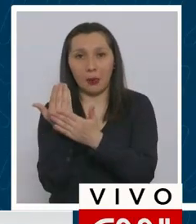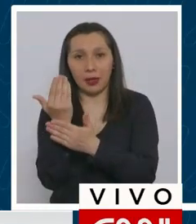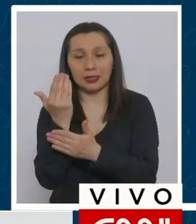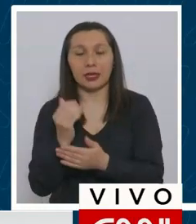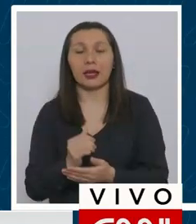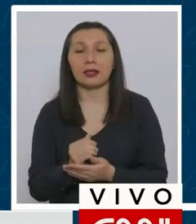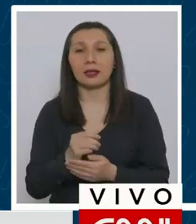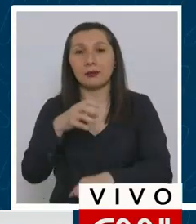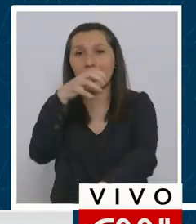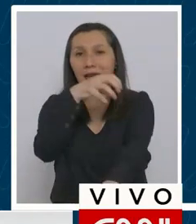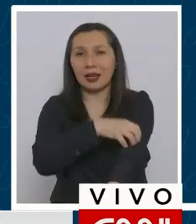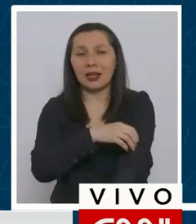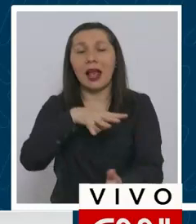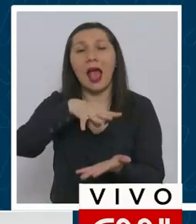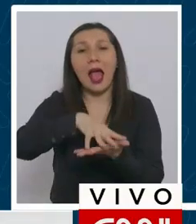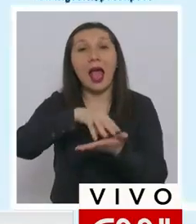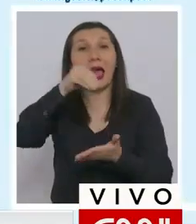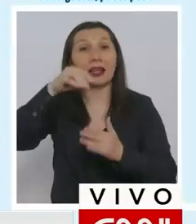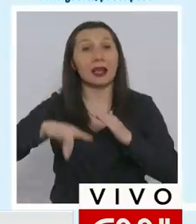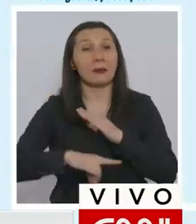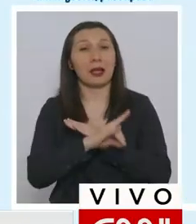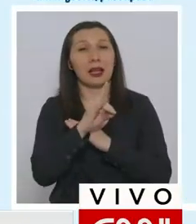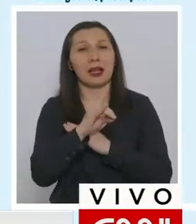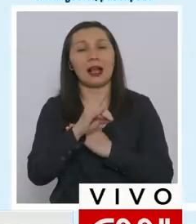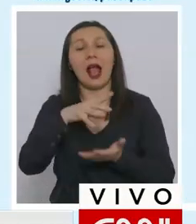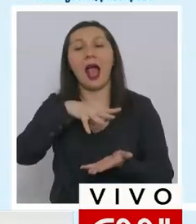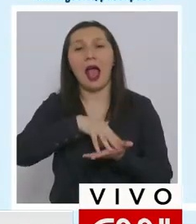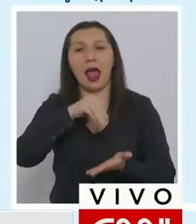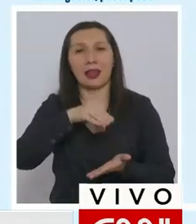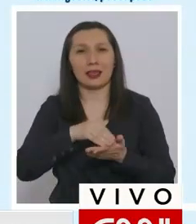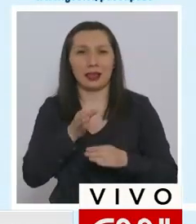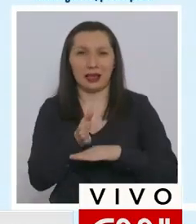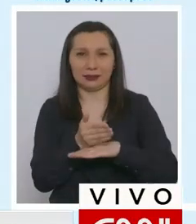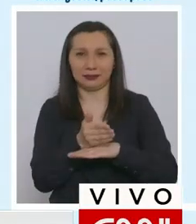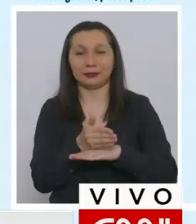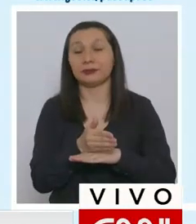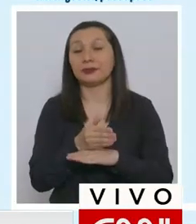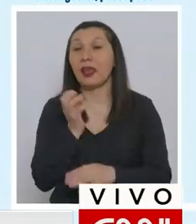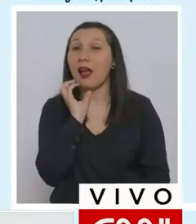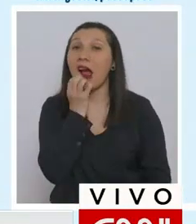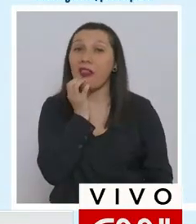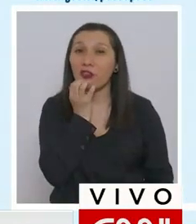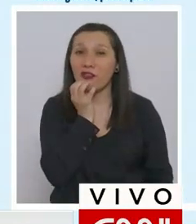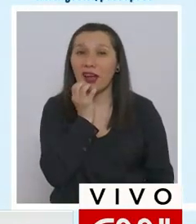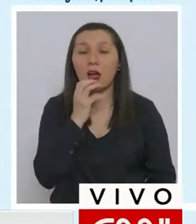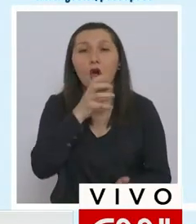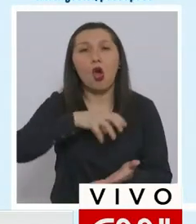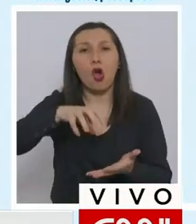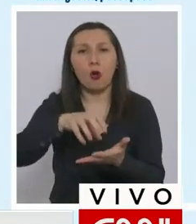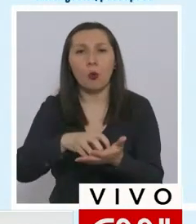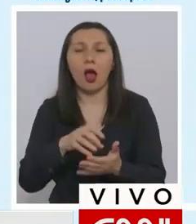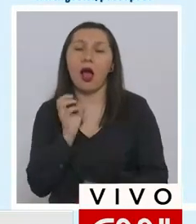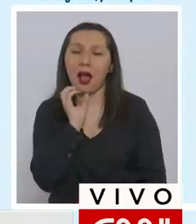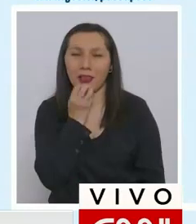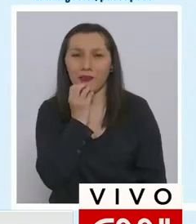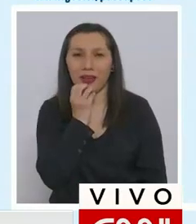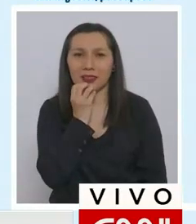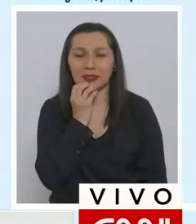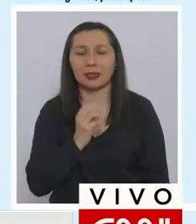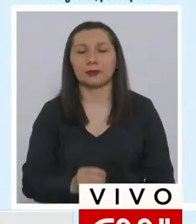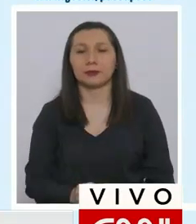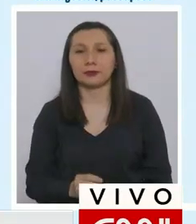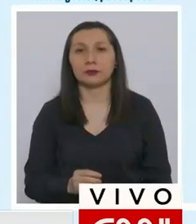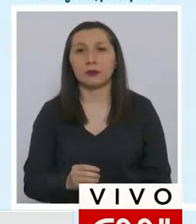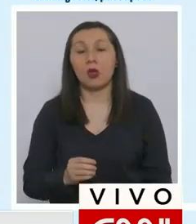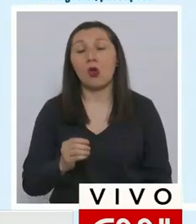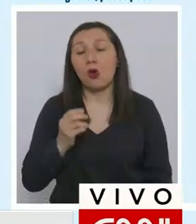está desarrollando en Chile, una vez más, como un estudio pionero, la Universidad Católica, también con niños